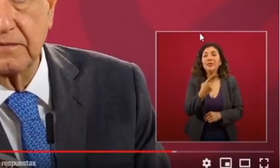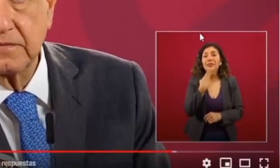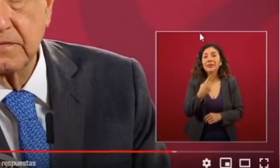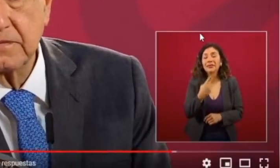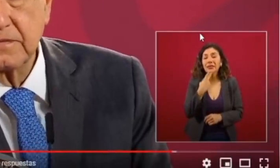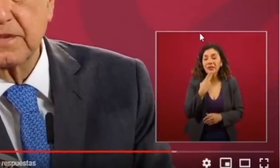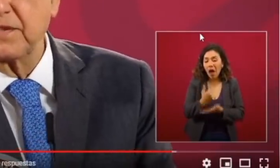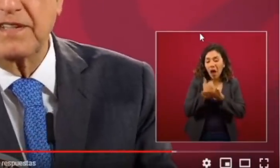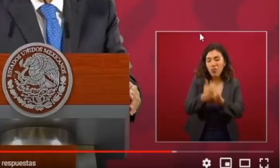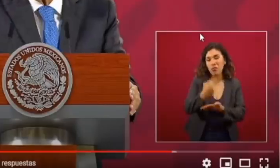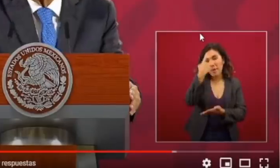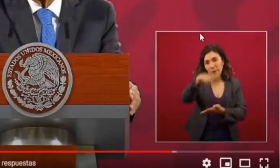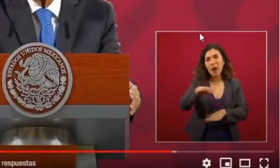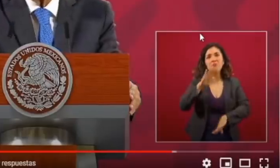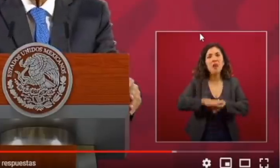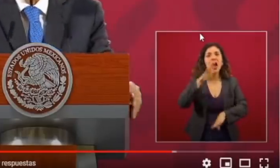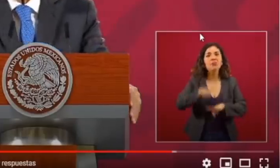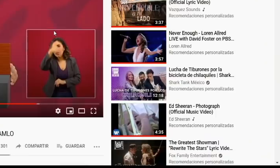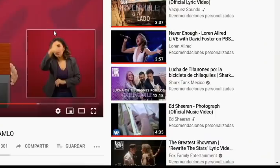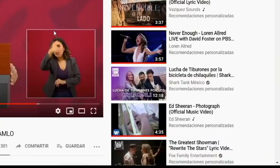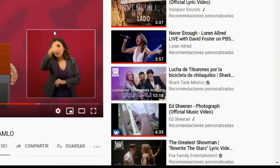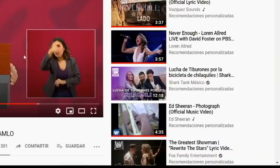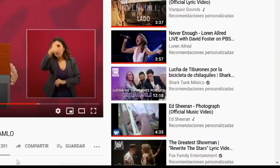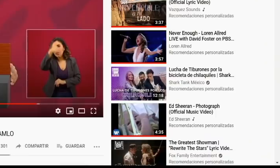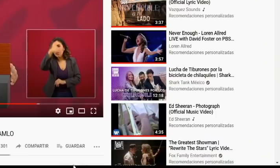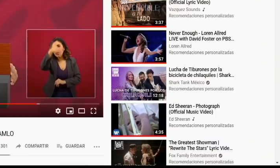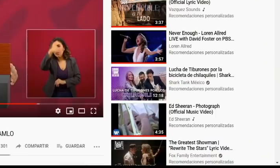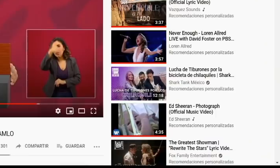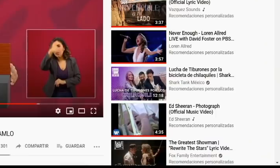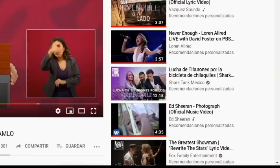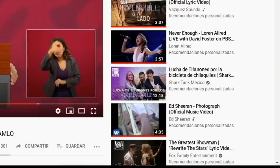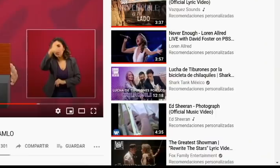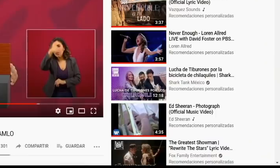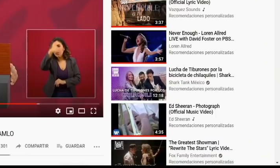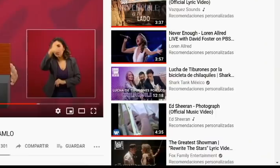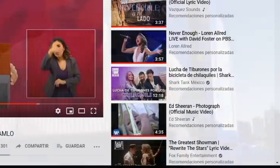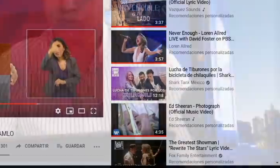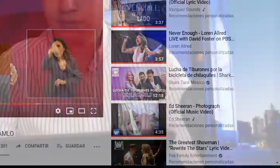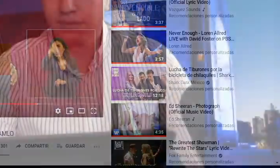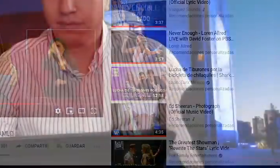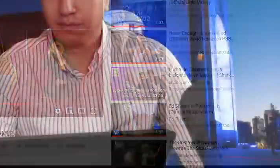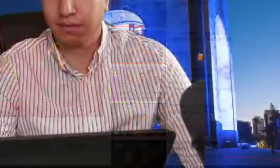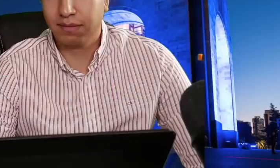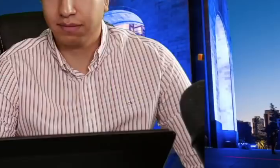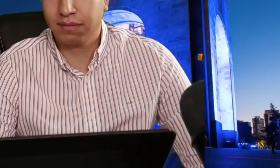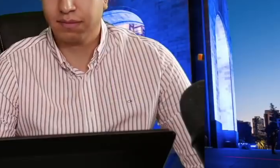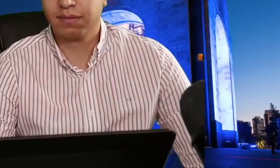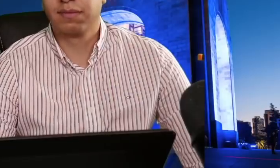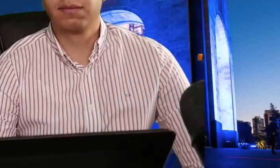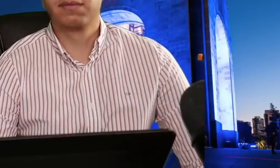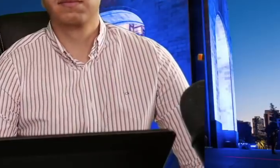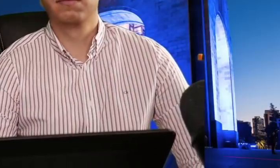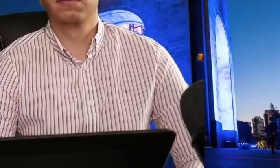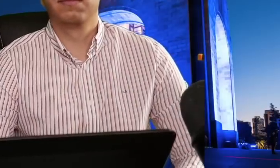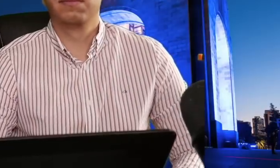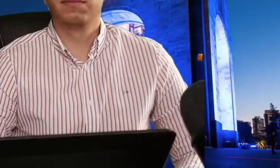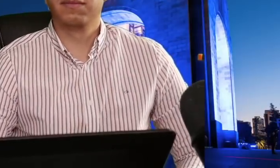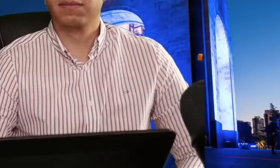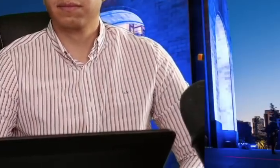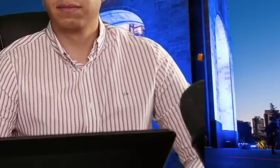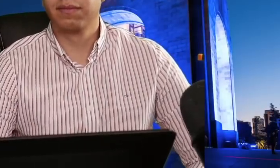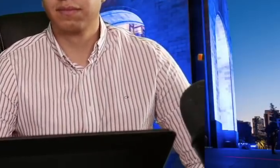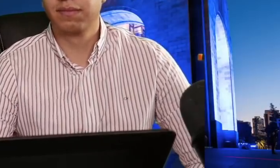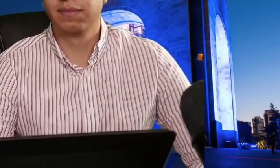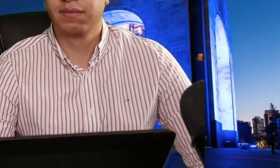a que se ventilen muchas cosas. ¡Wow! ¡Wow! ¡Wow! Así como lo menciona, así es